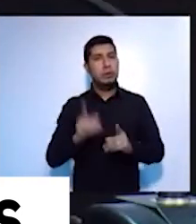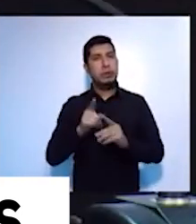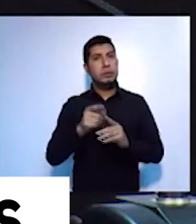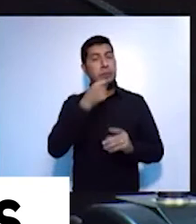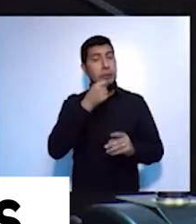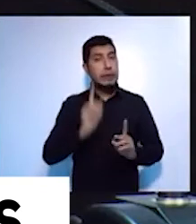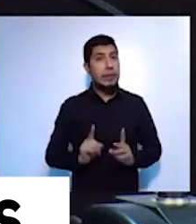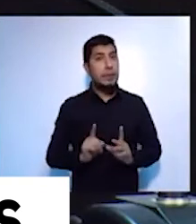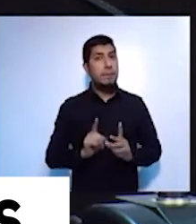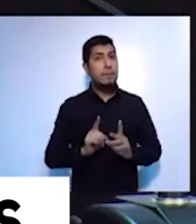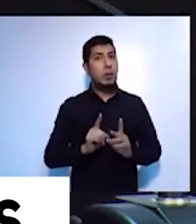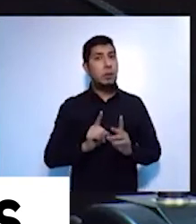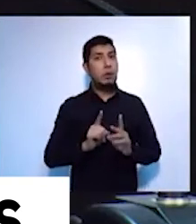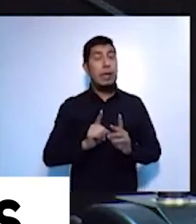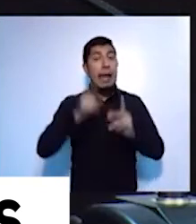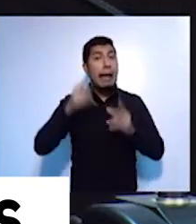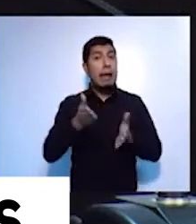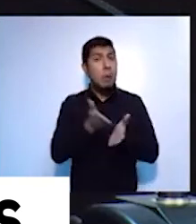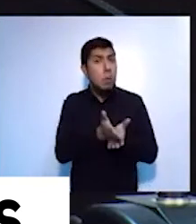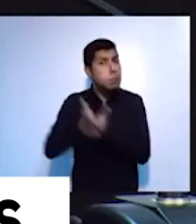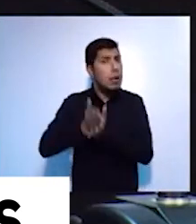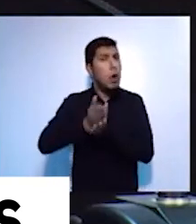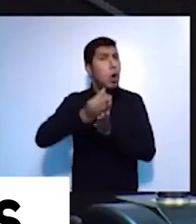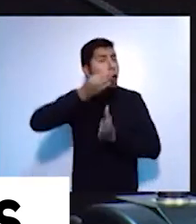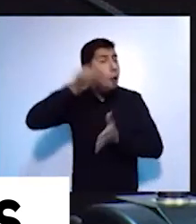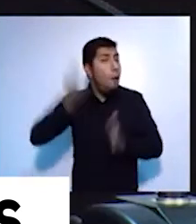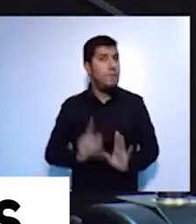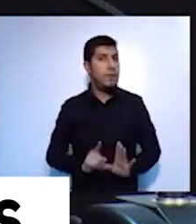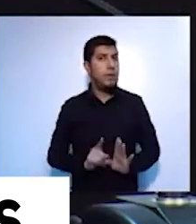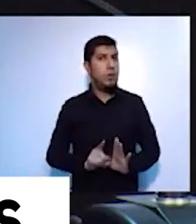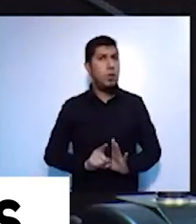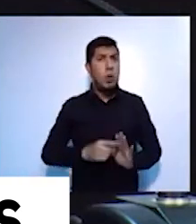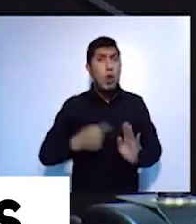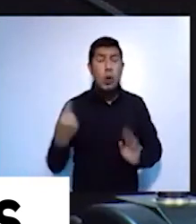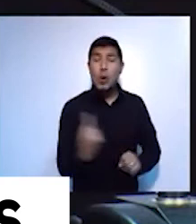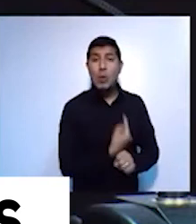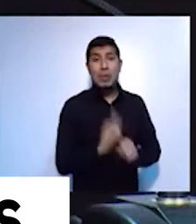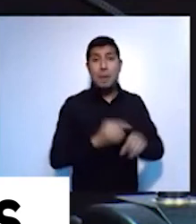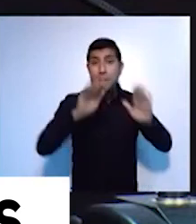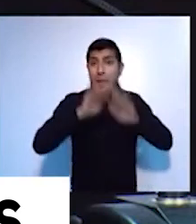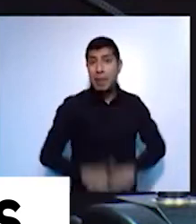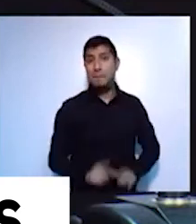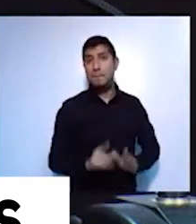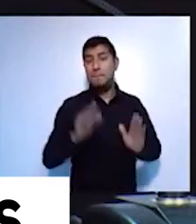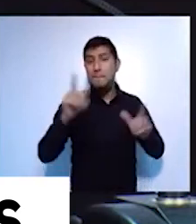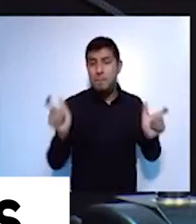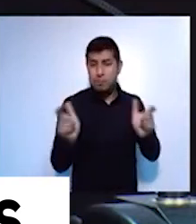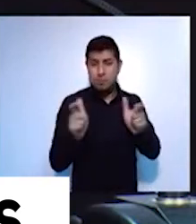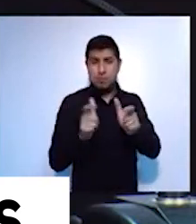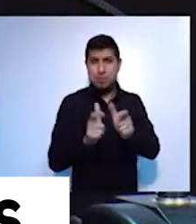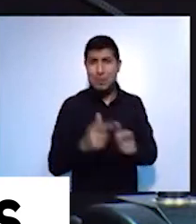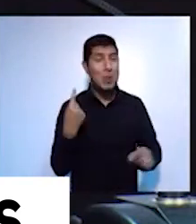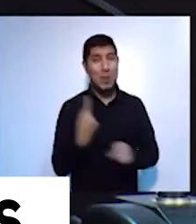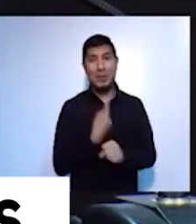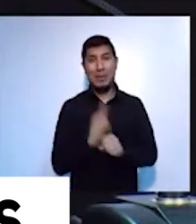cumplen estrictamente las medidas en esa zona, no vamos a poder hacer que disminuya la tasa de los